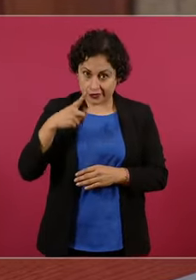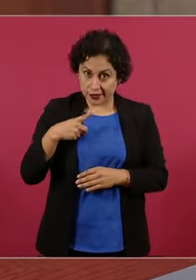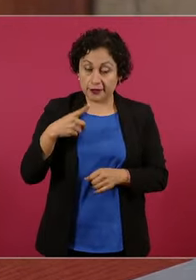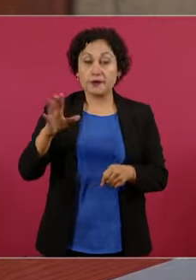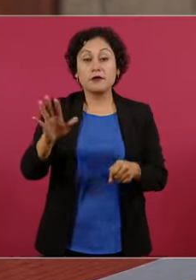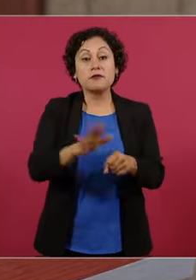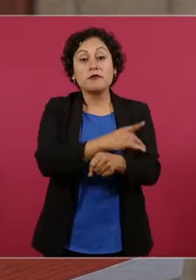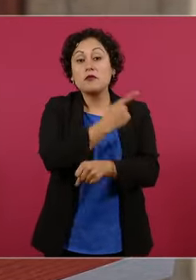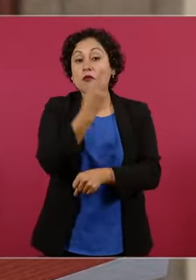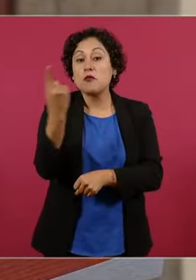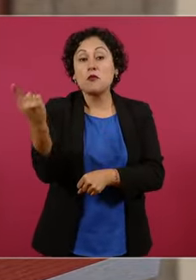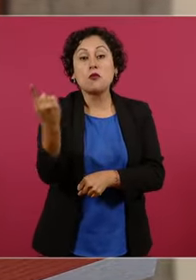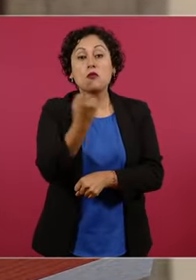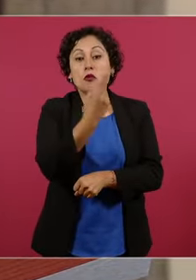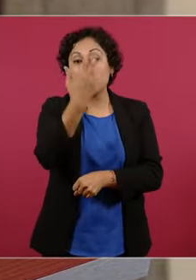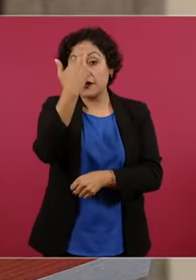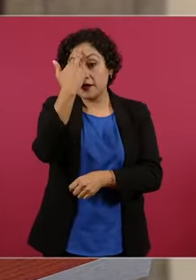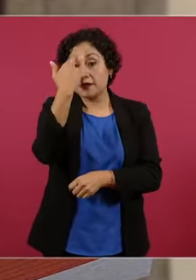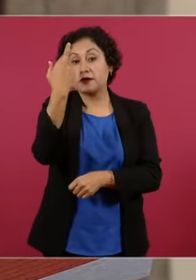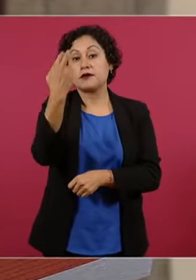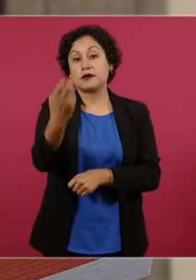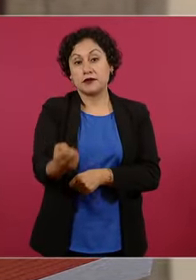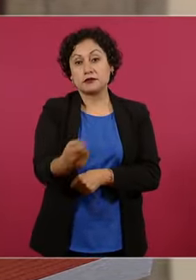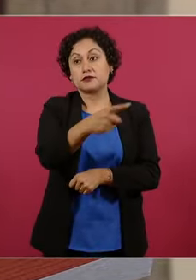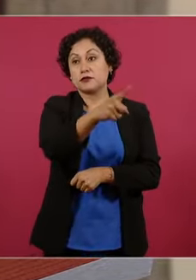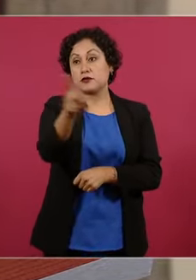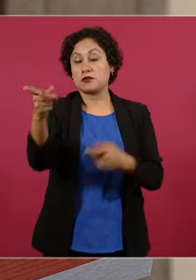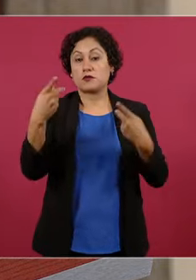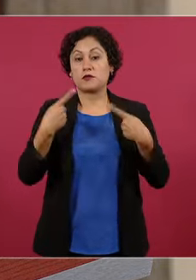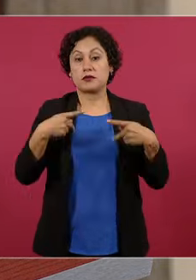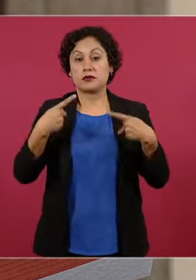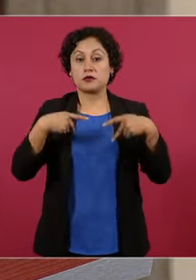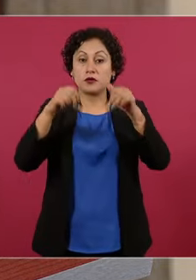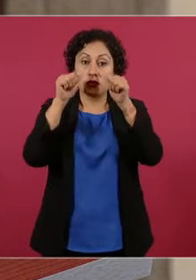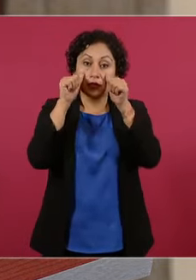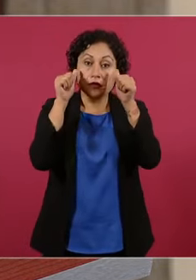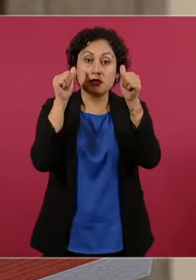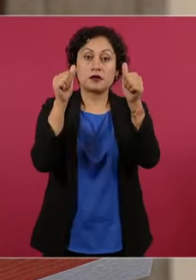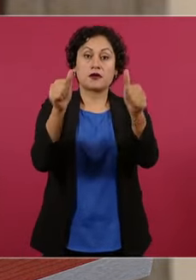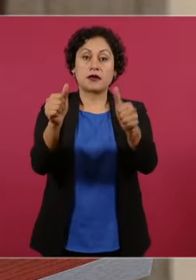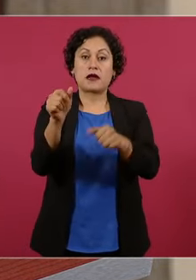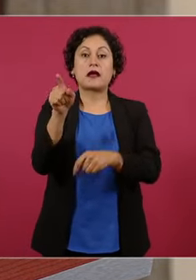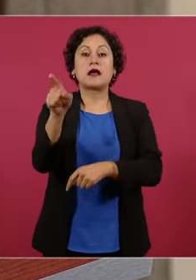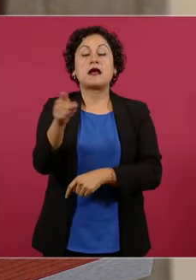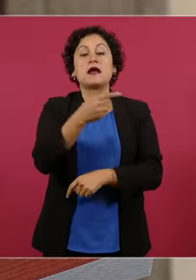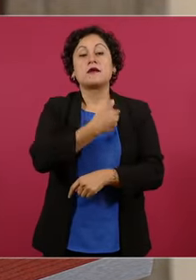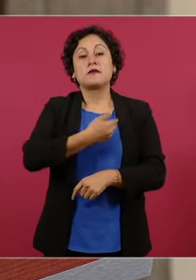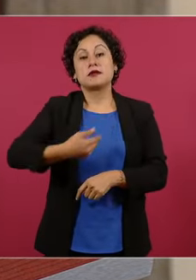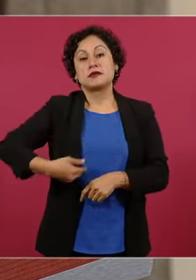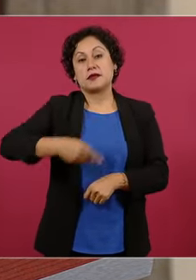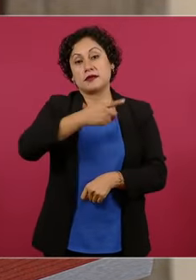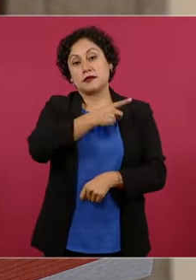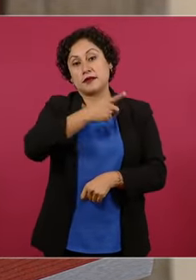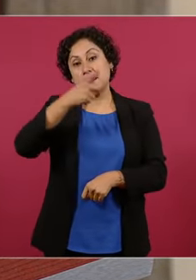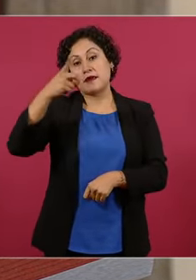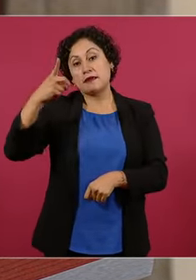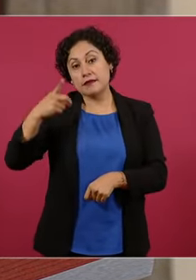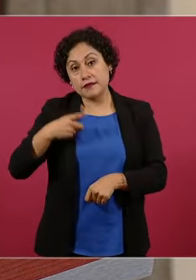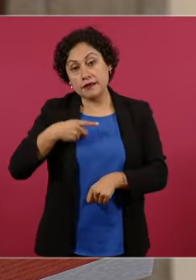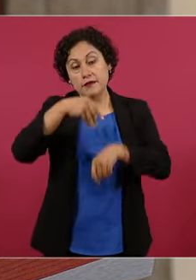ciudadanía y encontrándose sujeto al mandato constitucional de imparcialidad o neutralidad, no